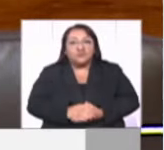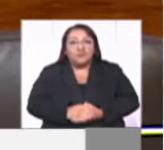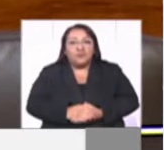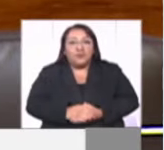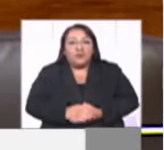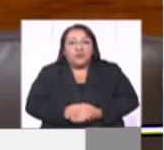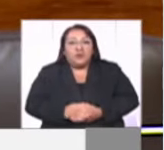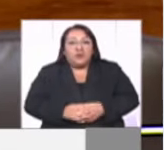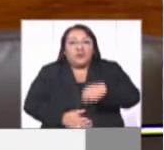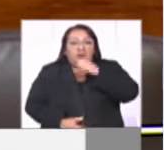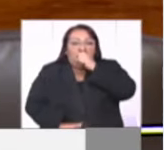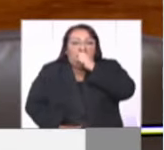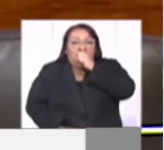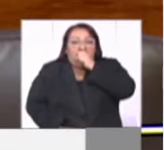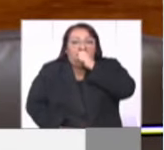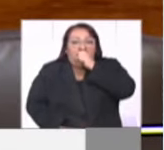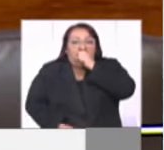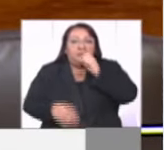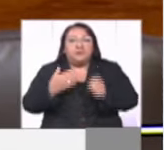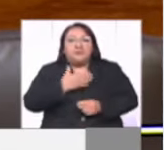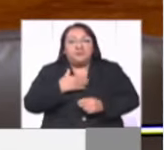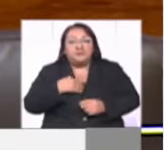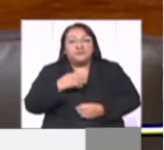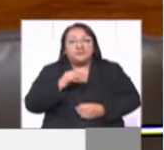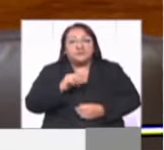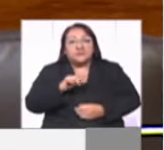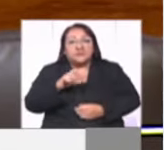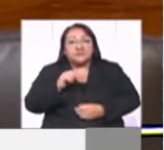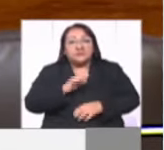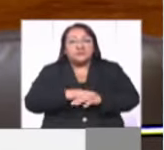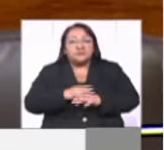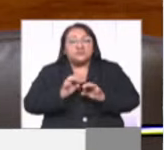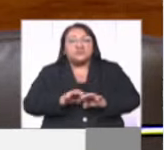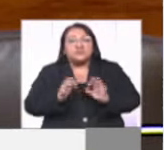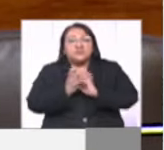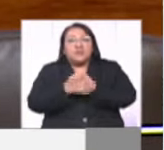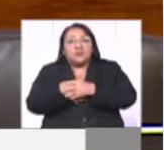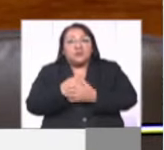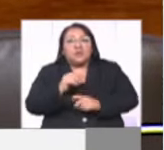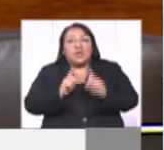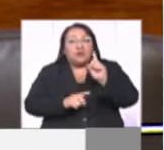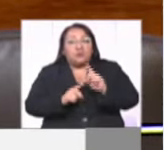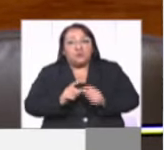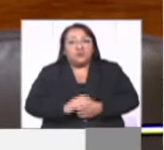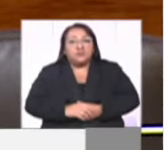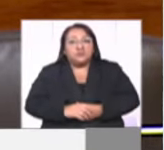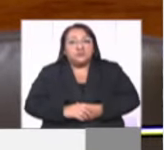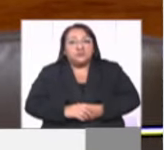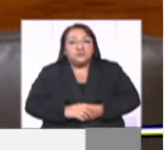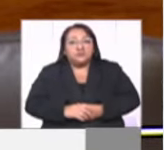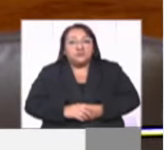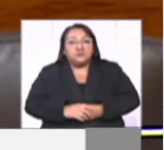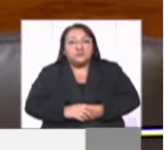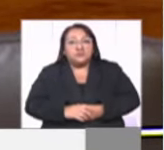presidente, con el colega Wilson Quispe, que menciona que hay un aprovechamiento desmedido de los aportes.